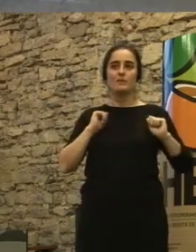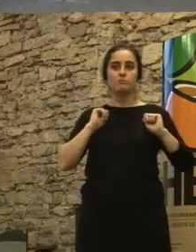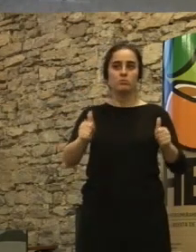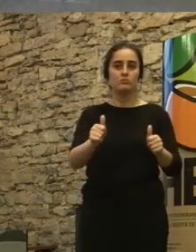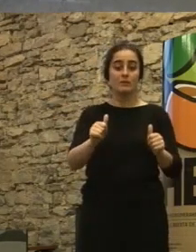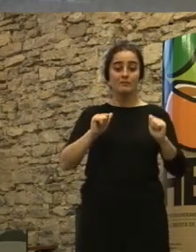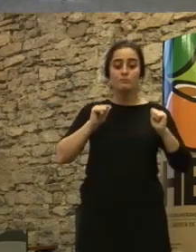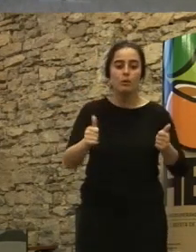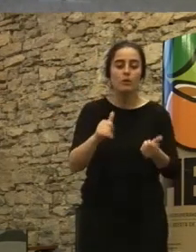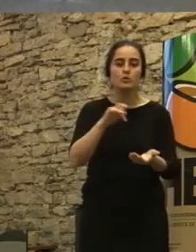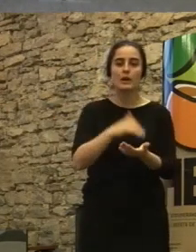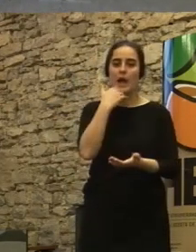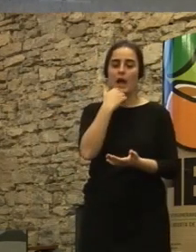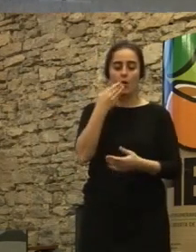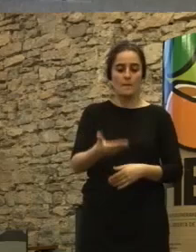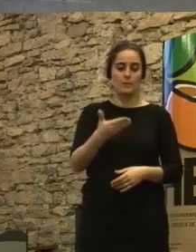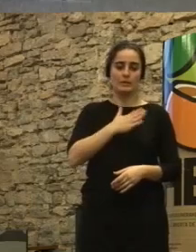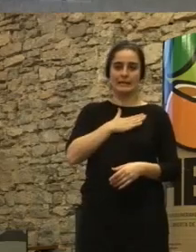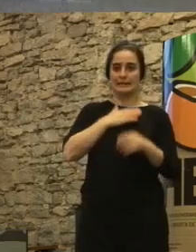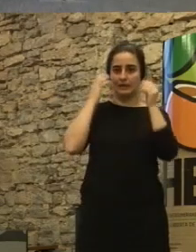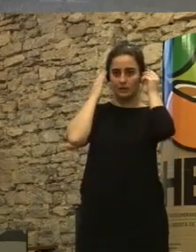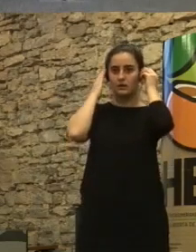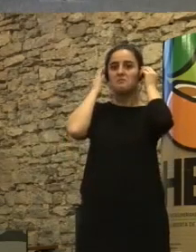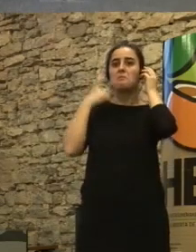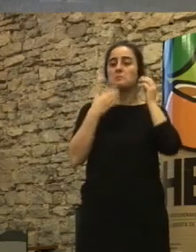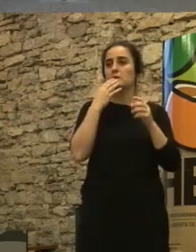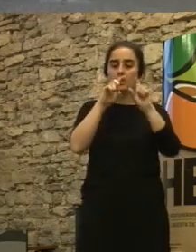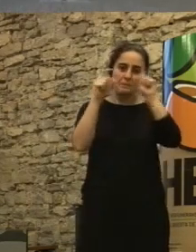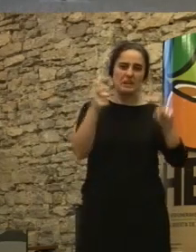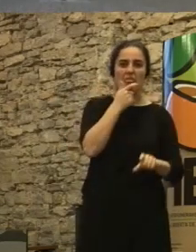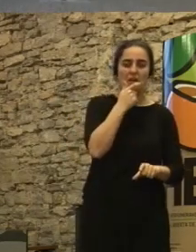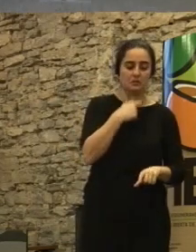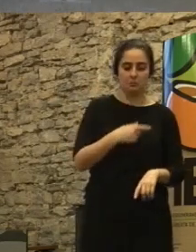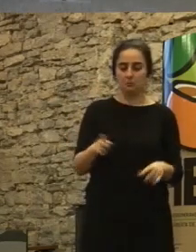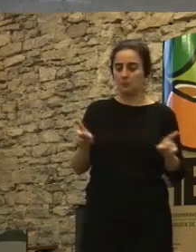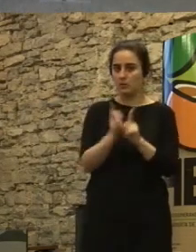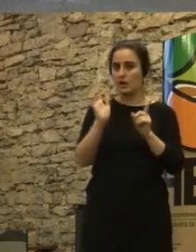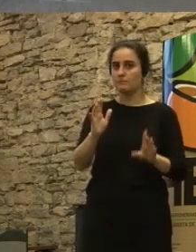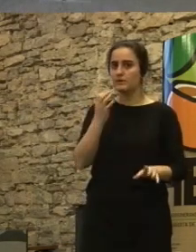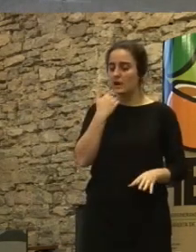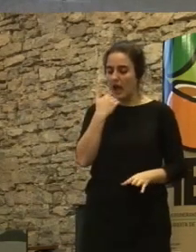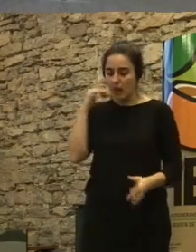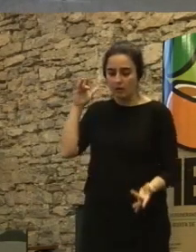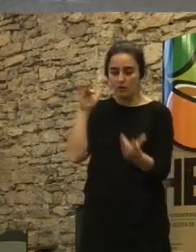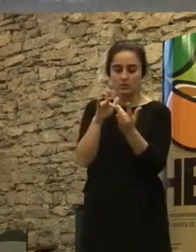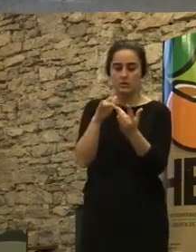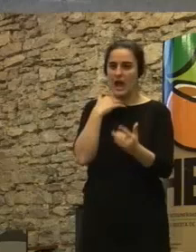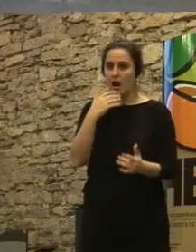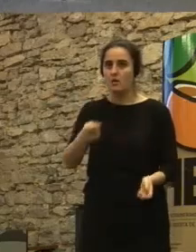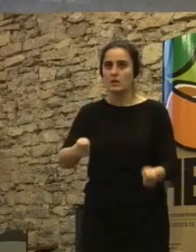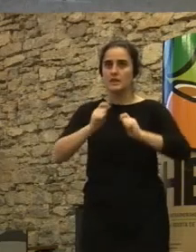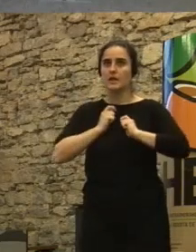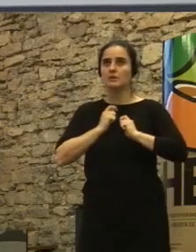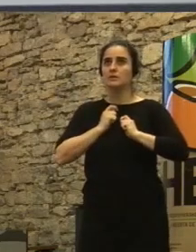importa de verdad. A lo mejor no nos interesa nada crear una empresa de galletas, pero entramos en contacto con algo que de verdad nos